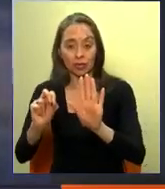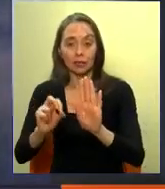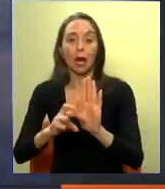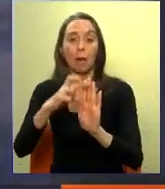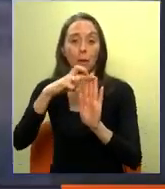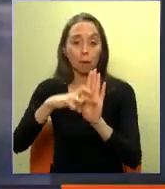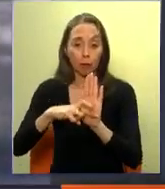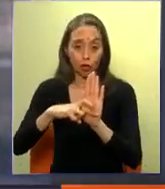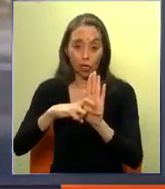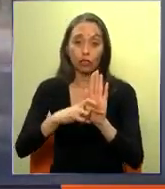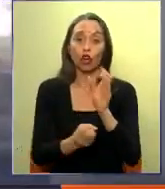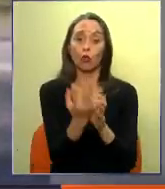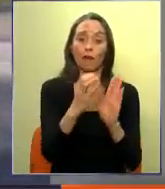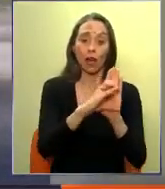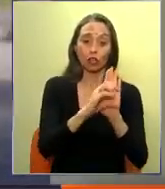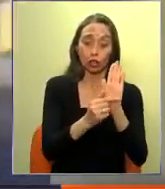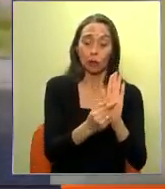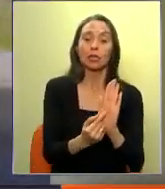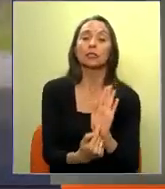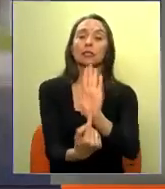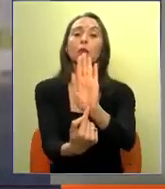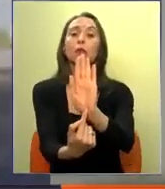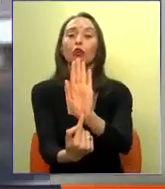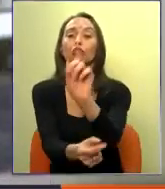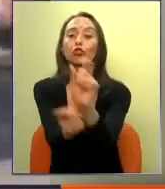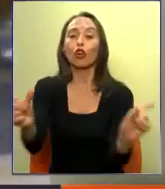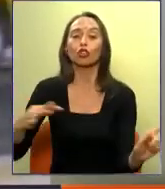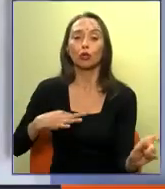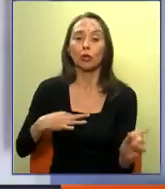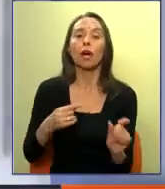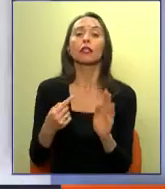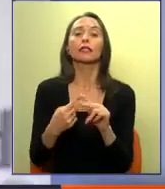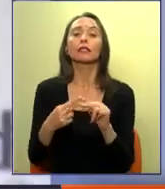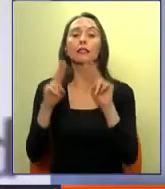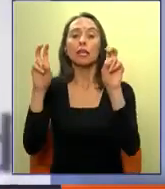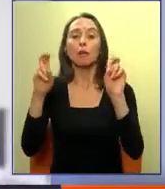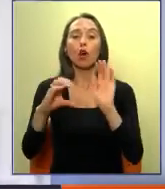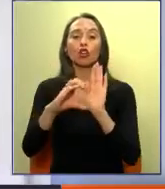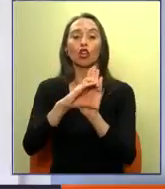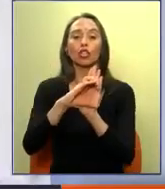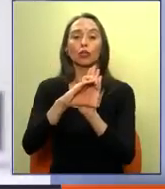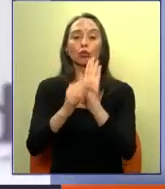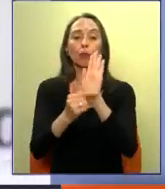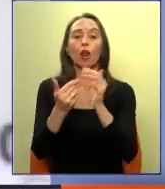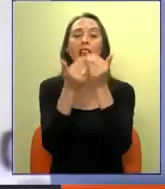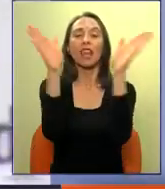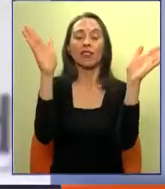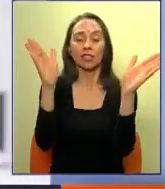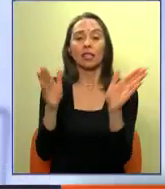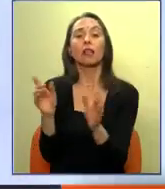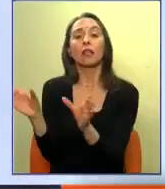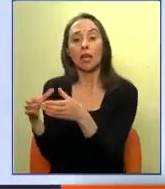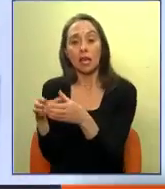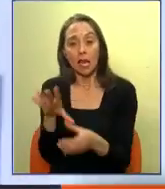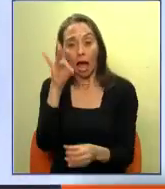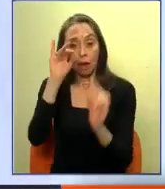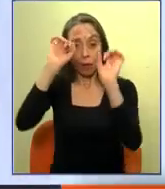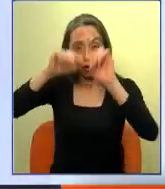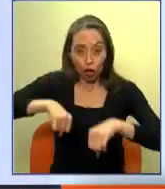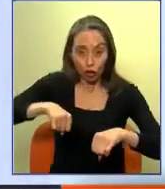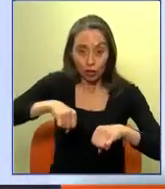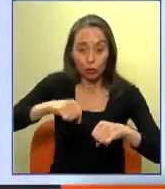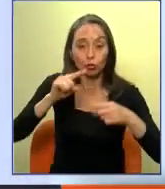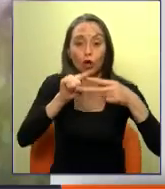fue presentado a la ciudadanía como la Constitución de la Libertad. Mientras la opción que aprobaba la Constitución gozaba de un gran